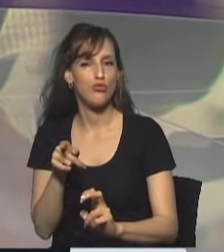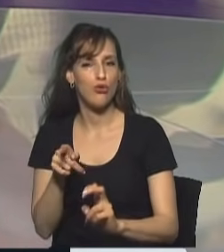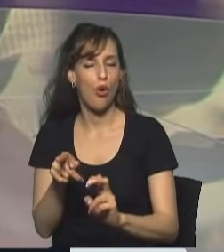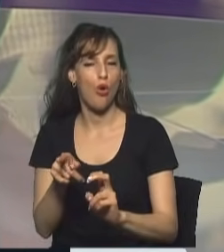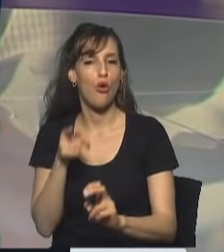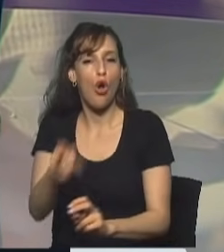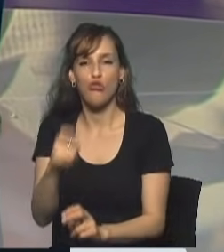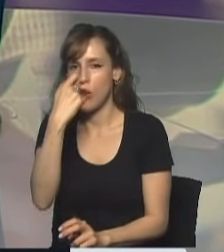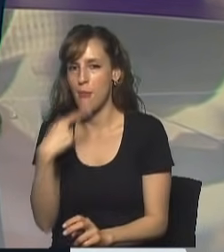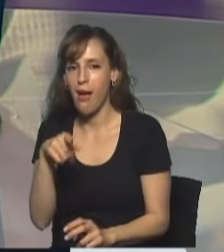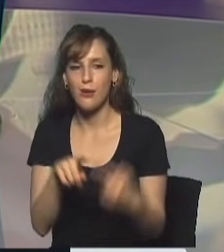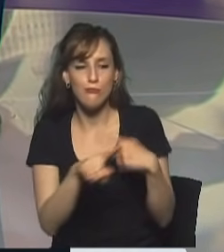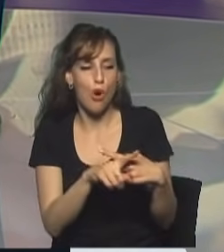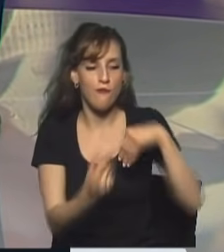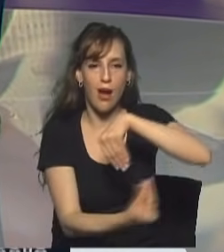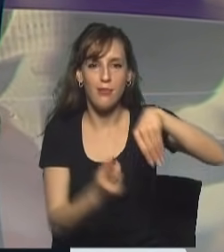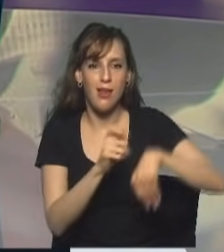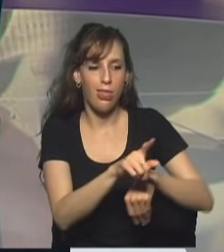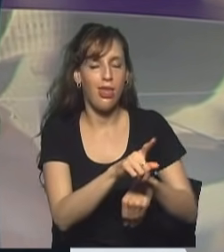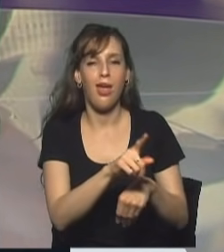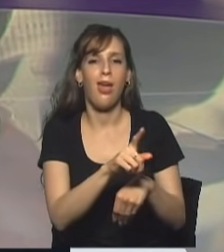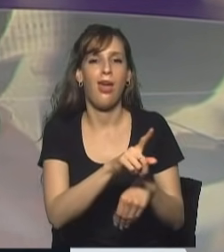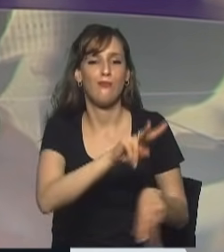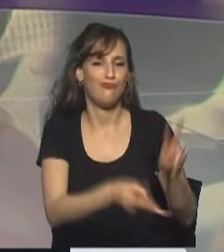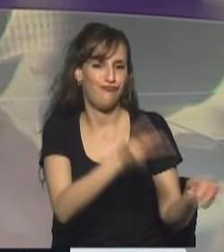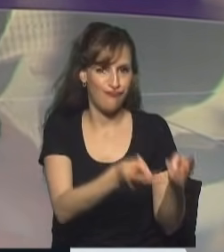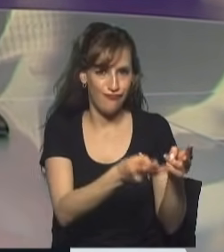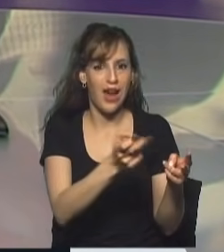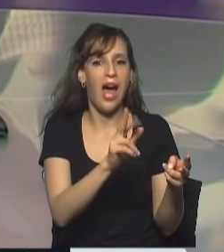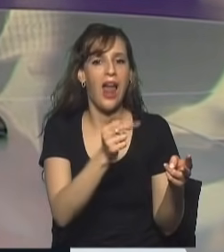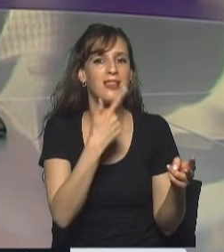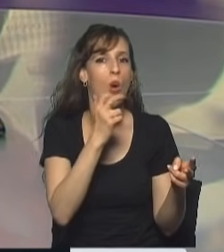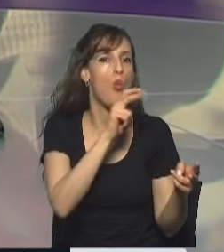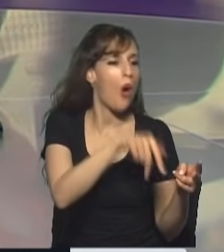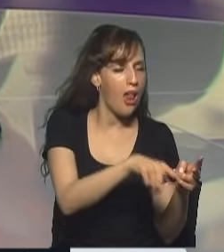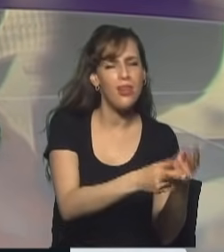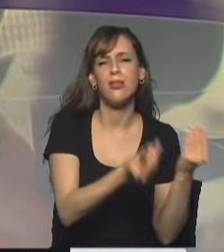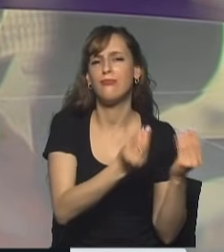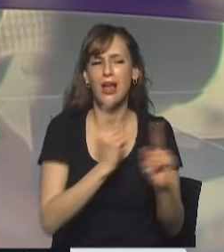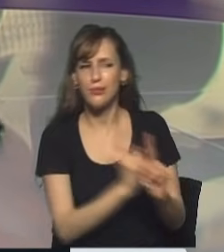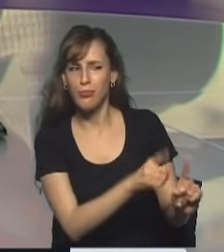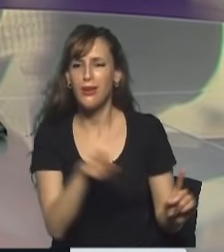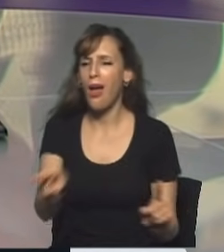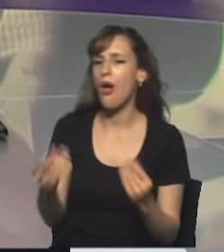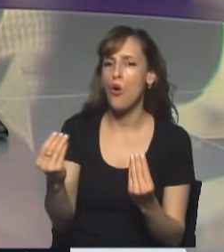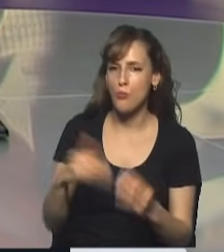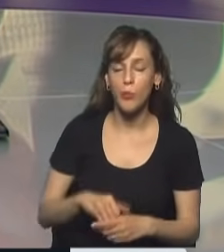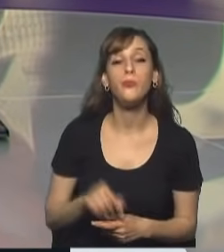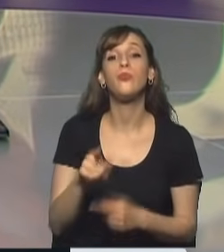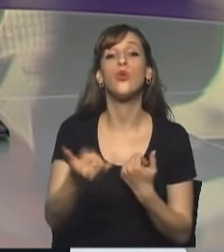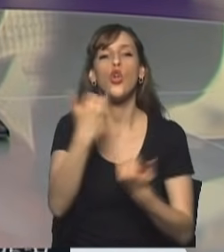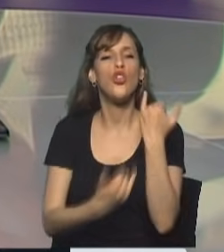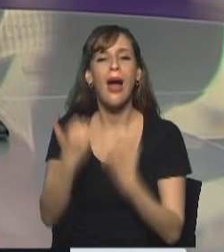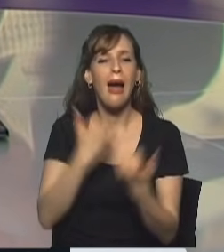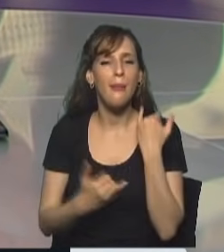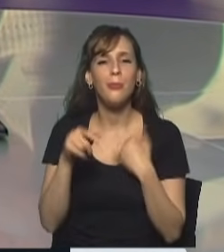Submarino de San Juan y esta situación en particular que se dio hoy en los tribunales federales. Néstor, ¿tu primera visión de lo que pasó en un poquito más de 30